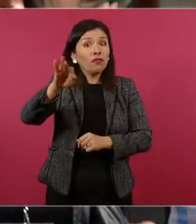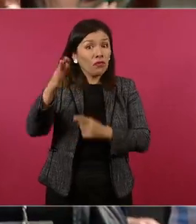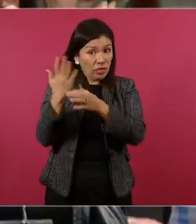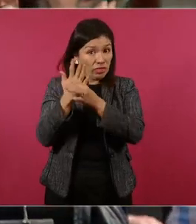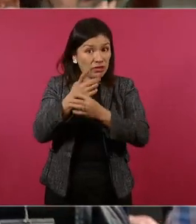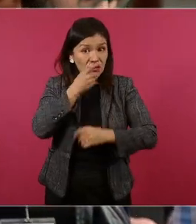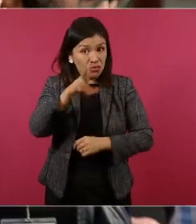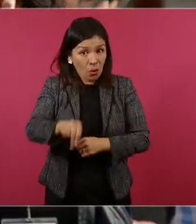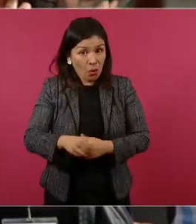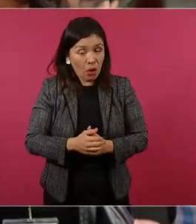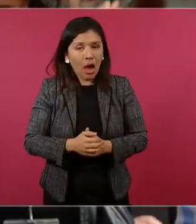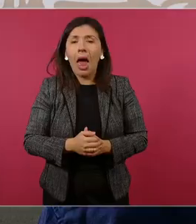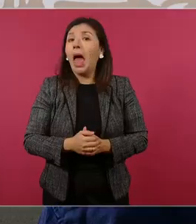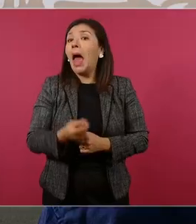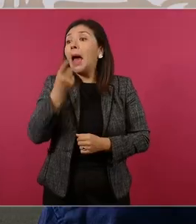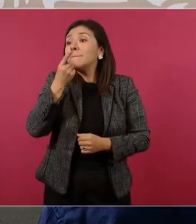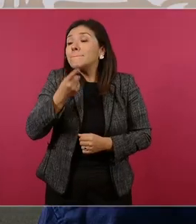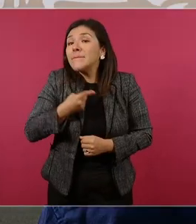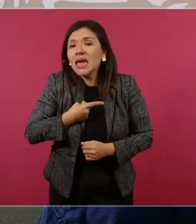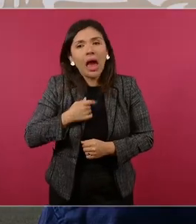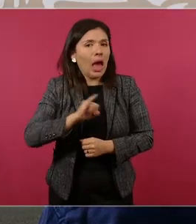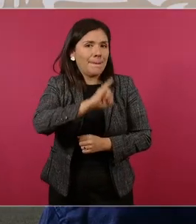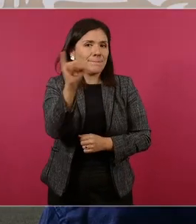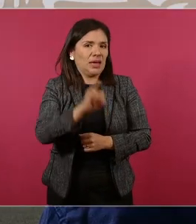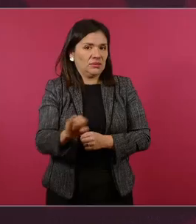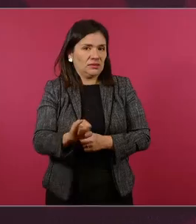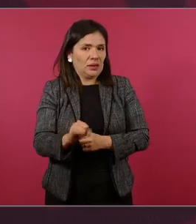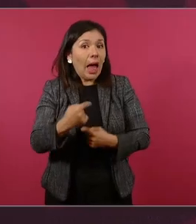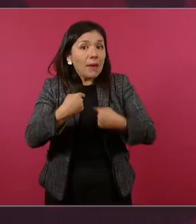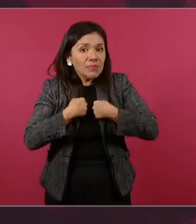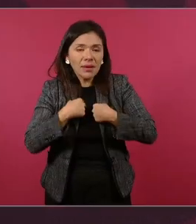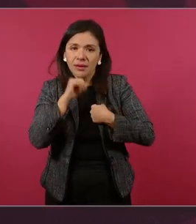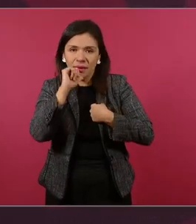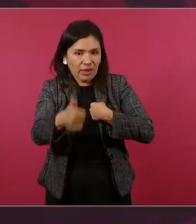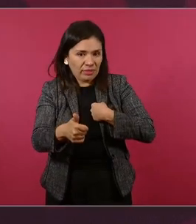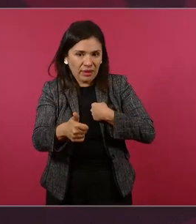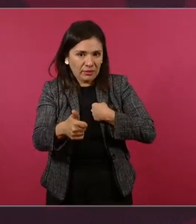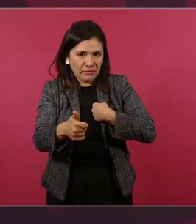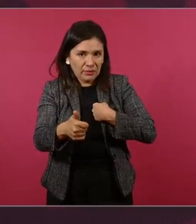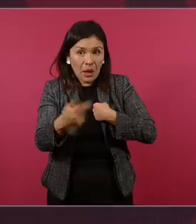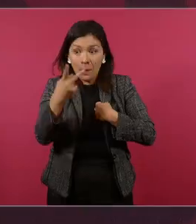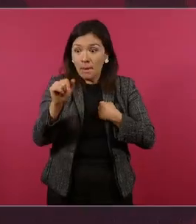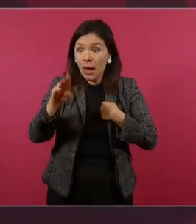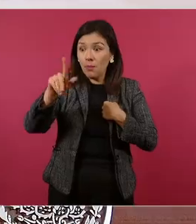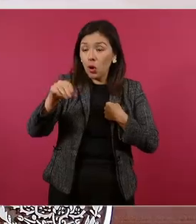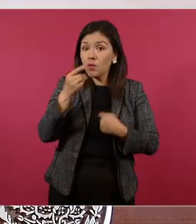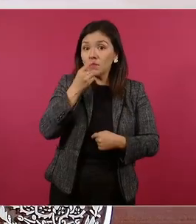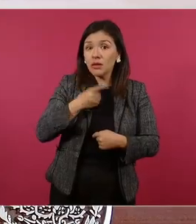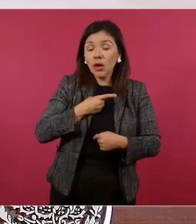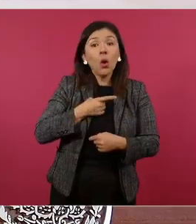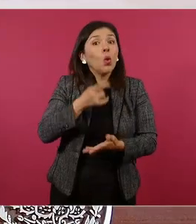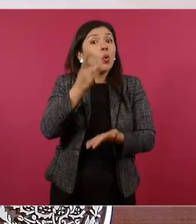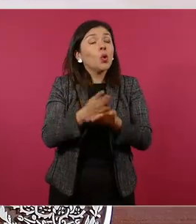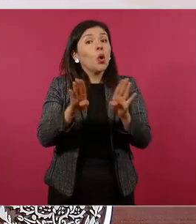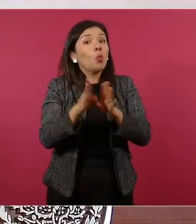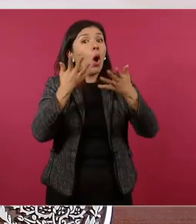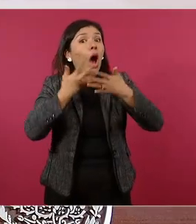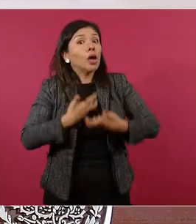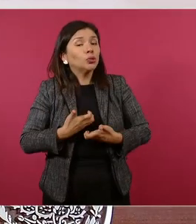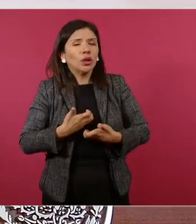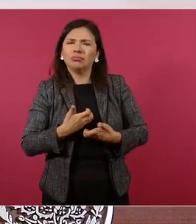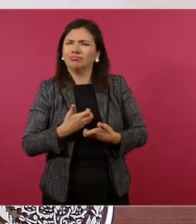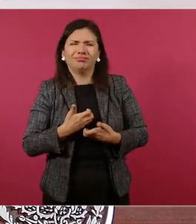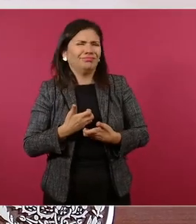a mí nunca me han dicho Ah pues nunca me ha dicho Pablo Gómez no má los iban a asustar de que